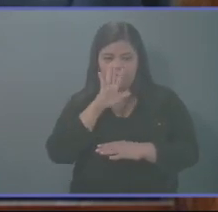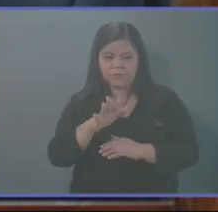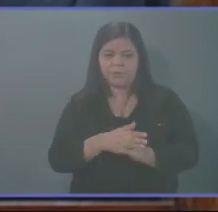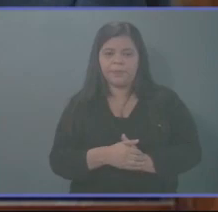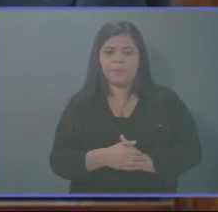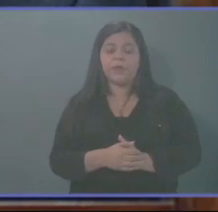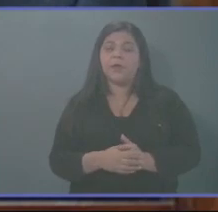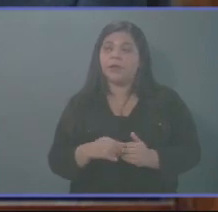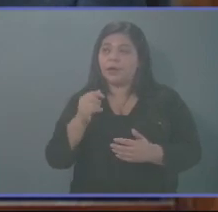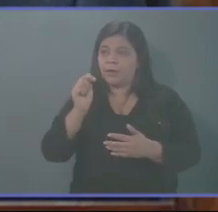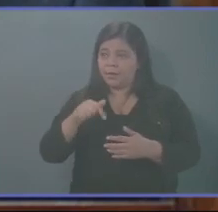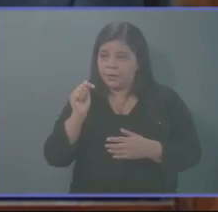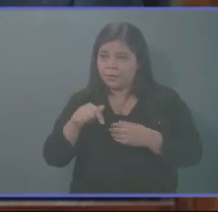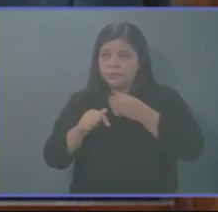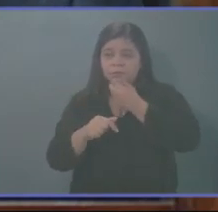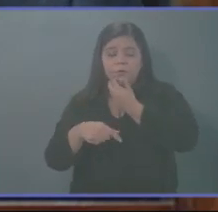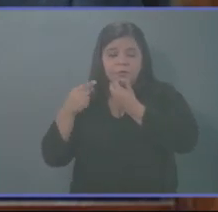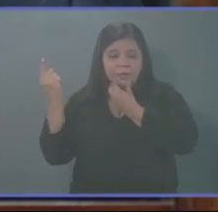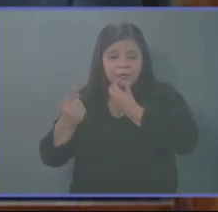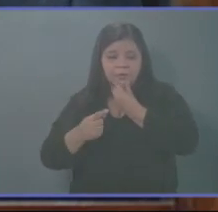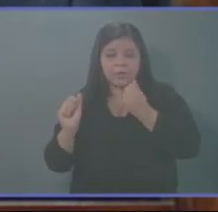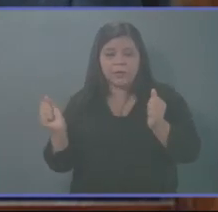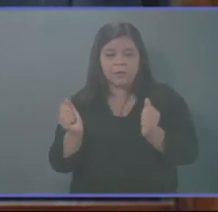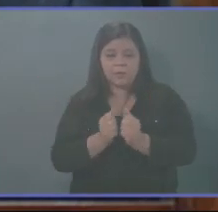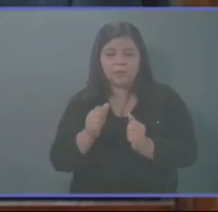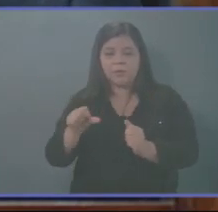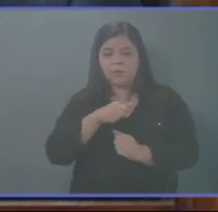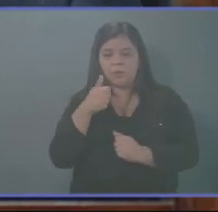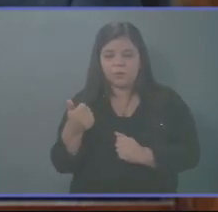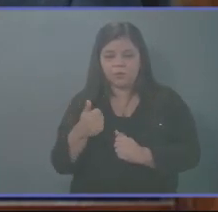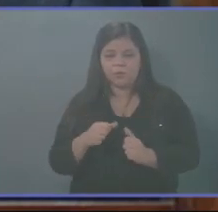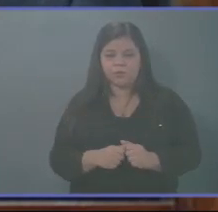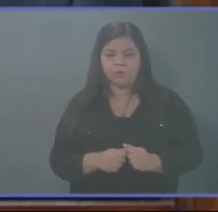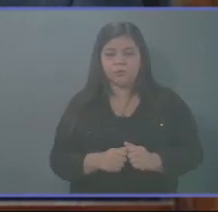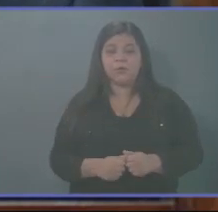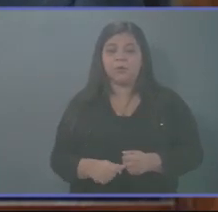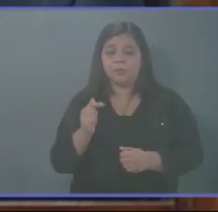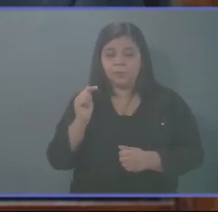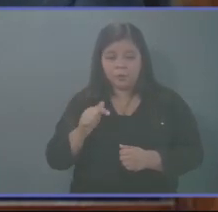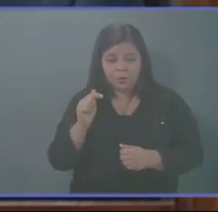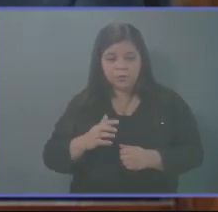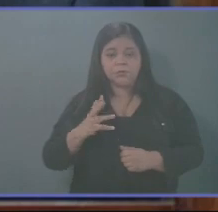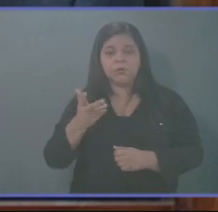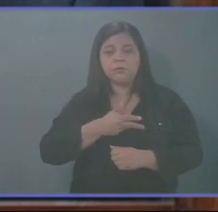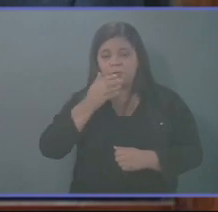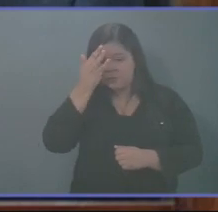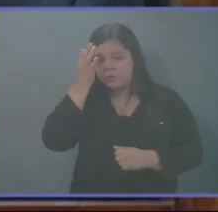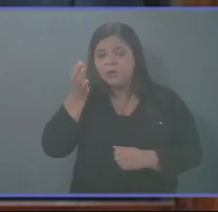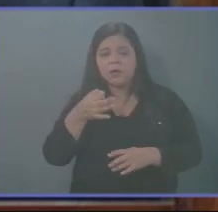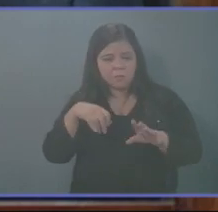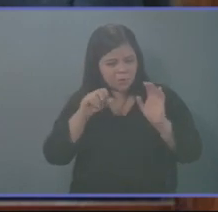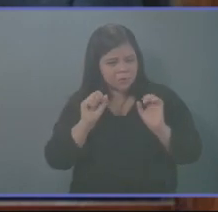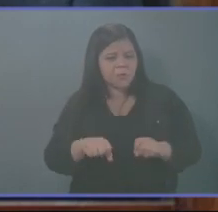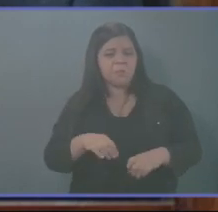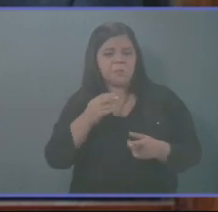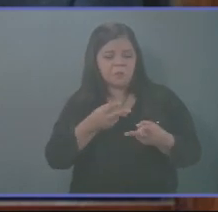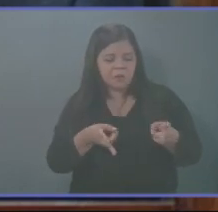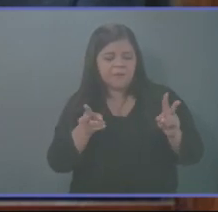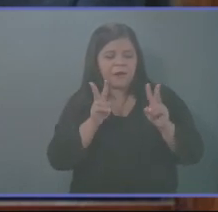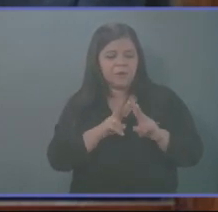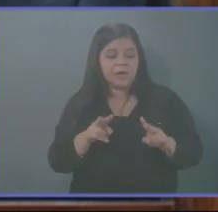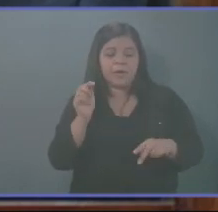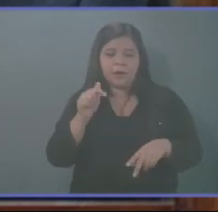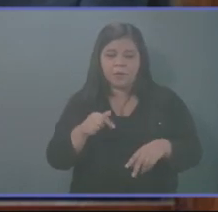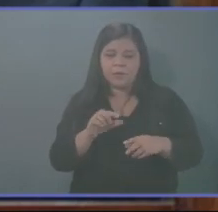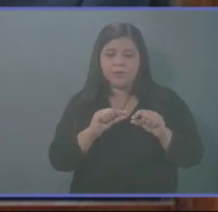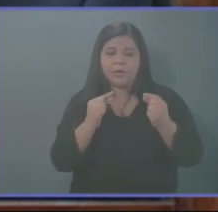el presente tipo penal se castigará en concurso con otros delitos, por lo cual consideramos viable que sea valorada normativamente también la existencia del